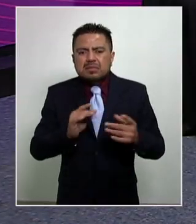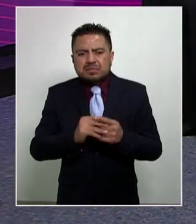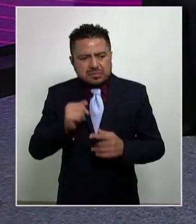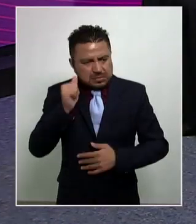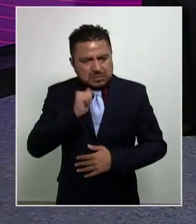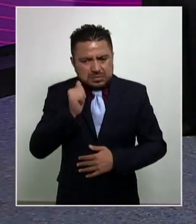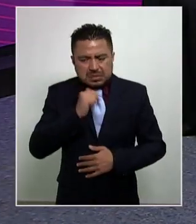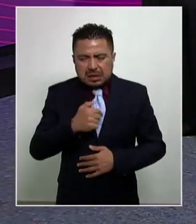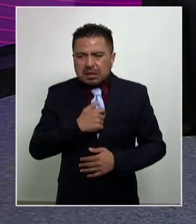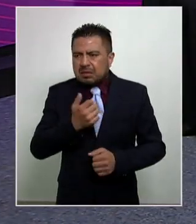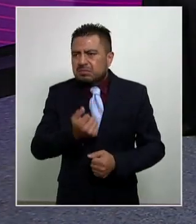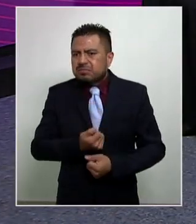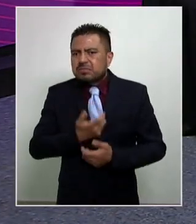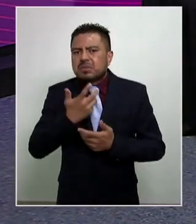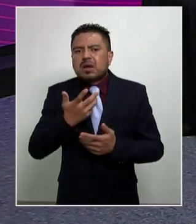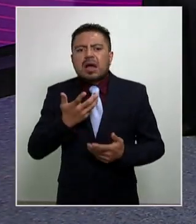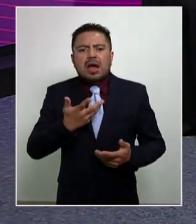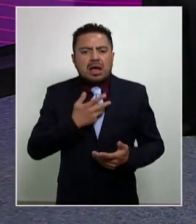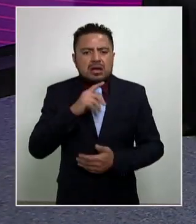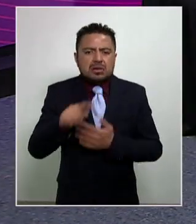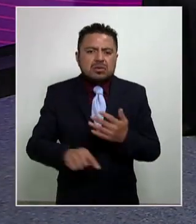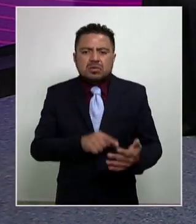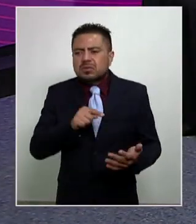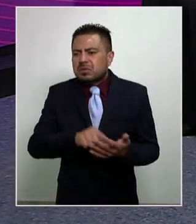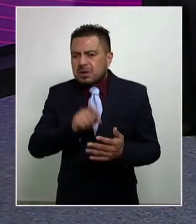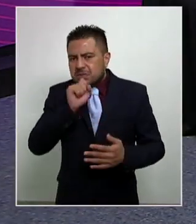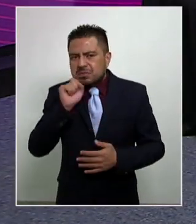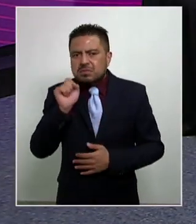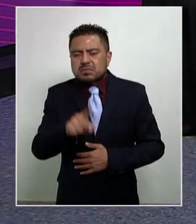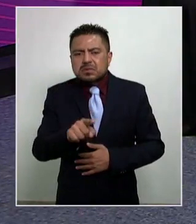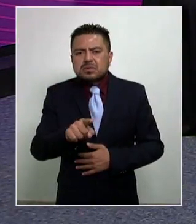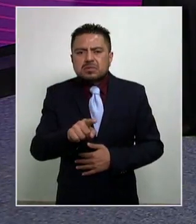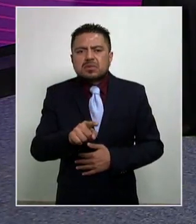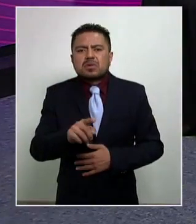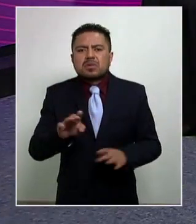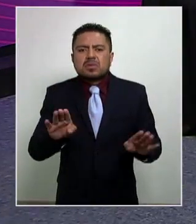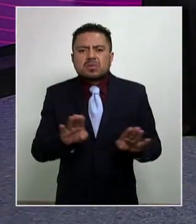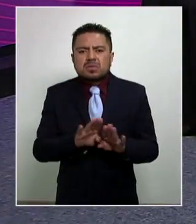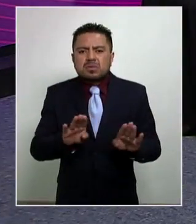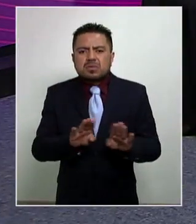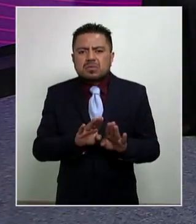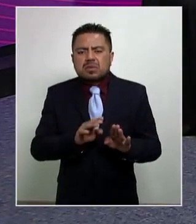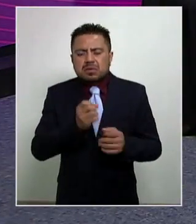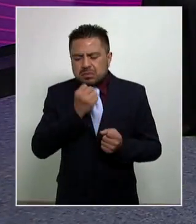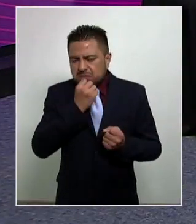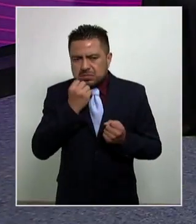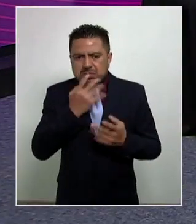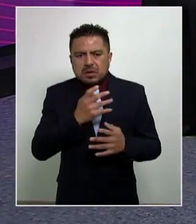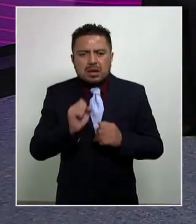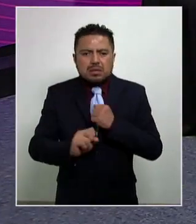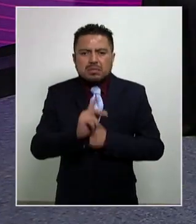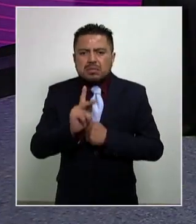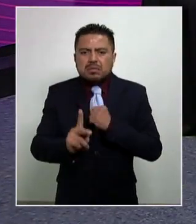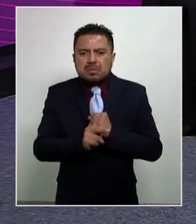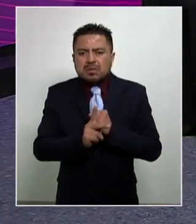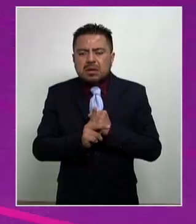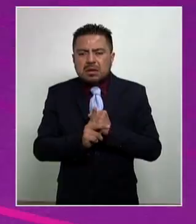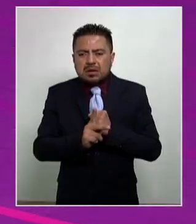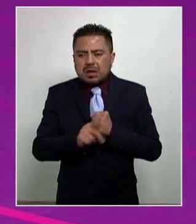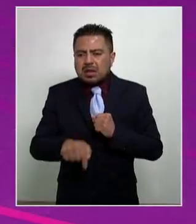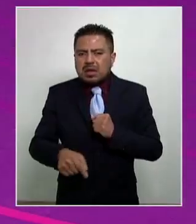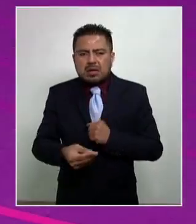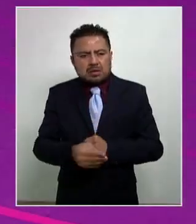digo, pues hay partes también de este maravilloso país que me